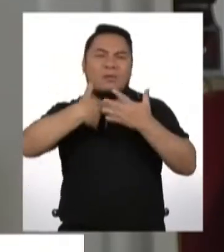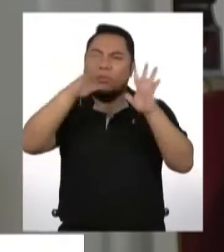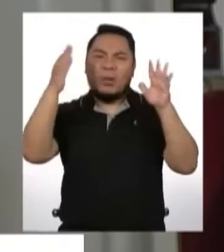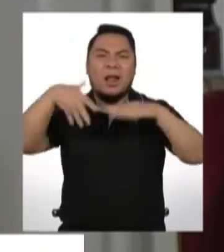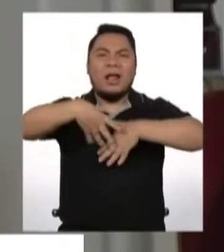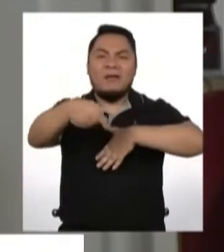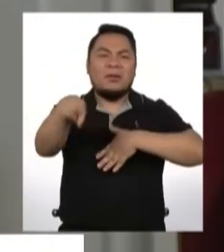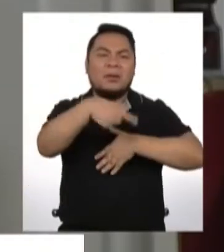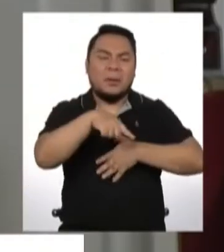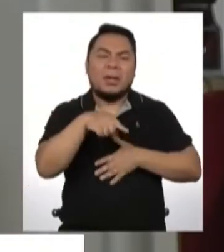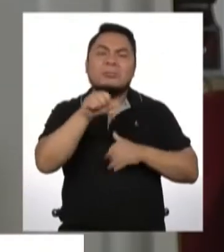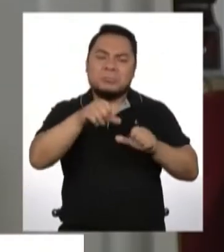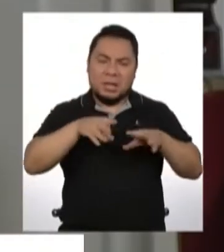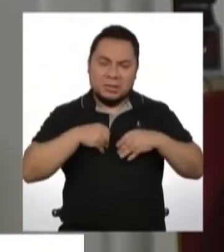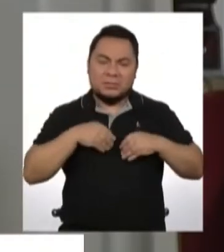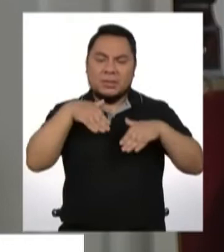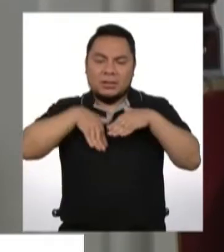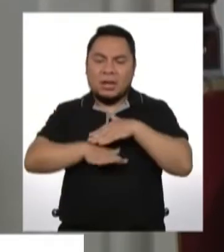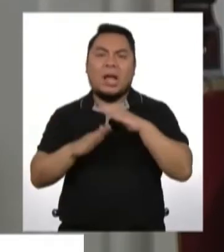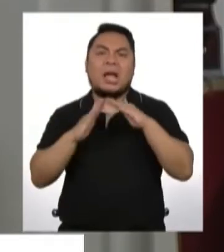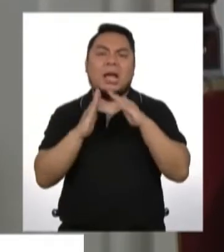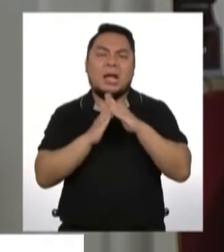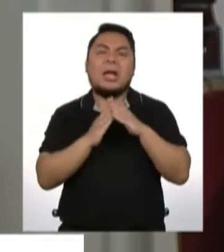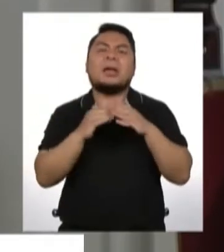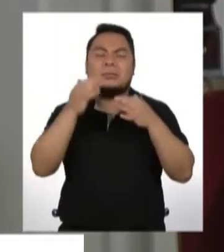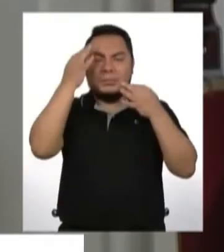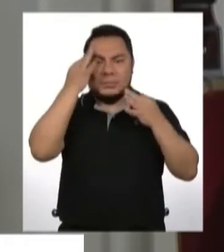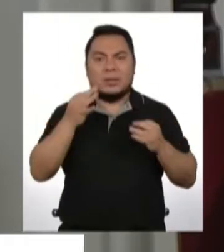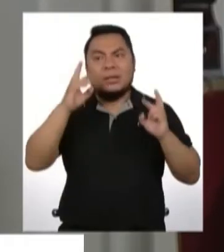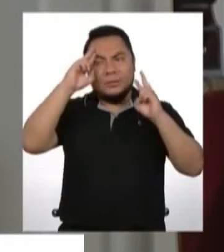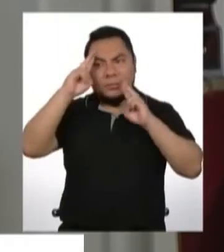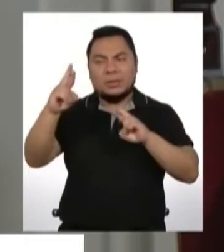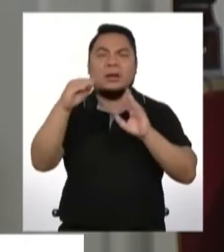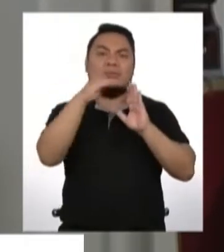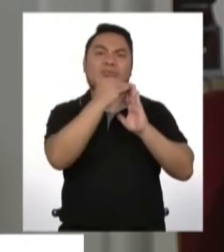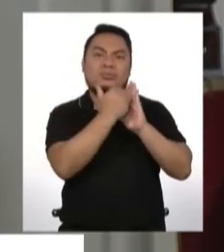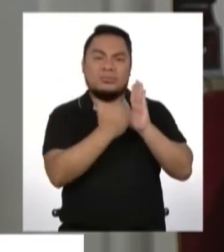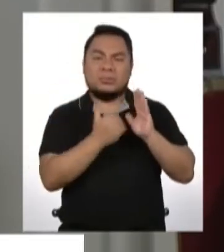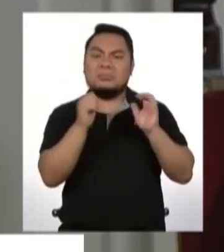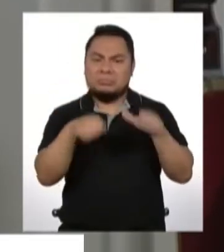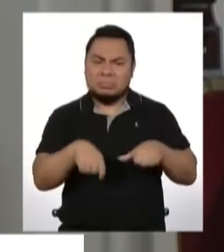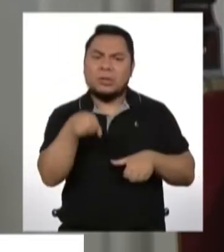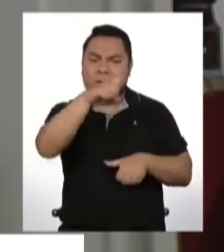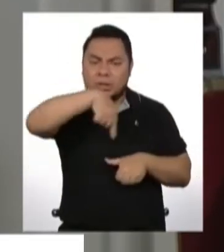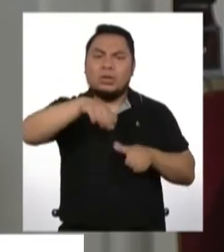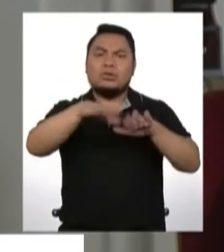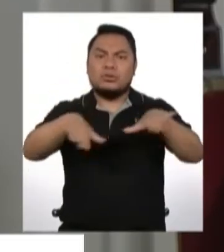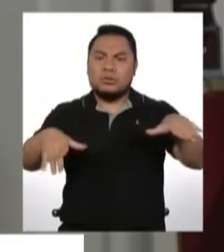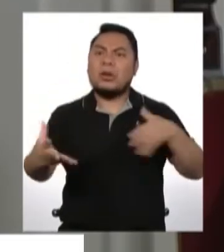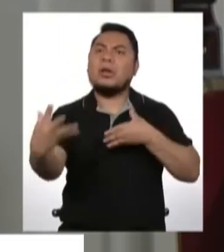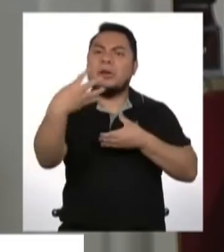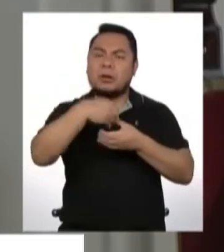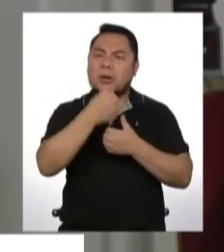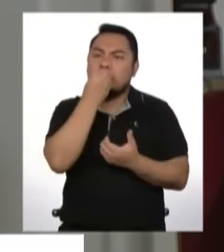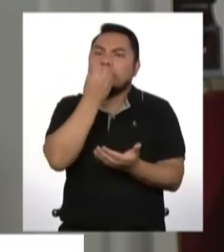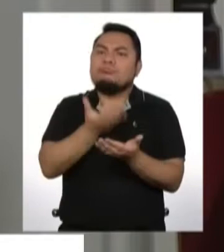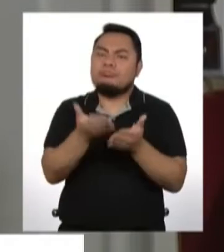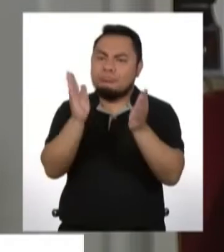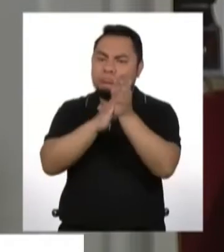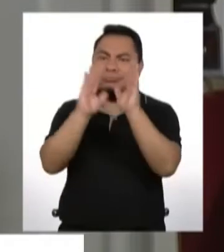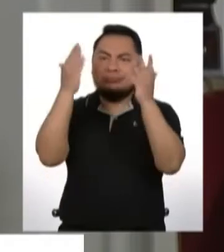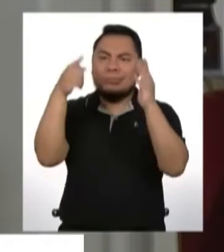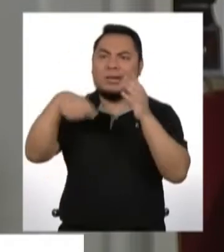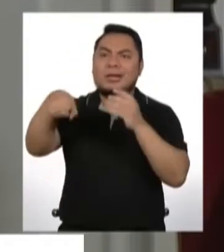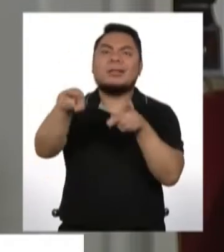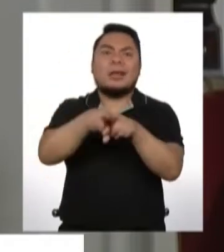sea, por respetar esta decisión del gobierno. Han sido y son también héroes, heroínas, están